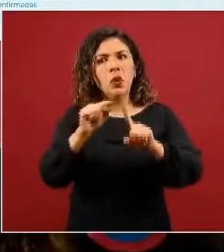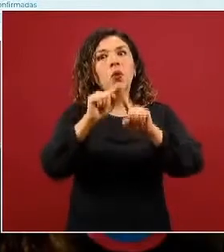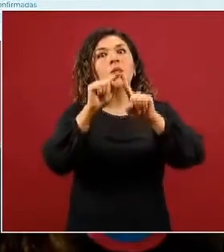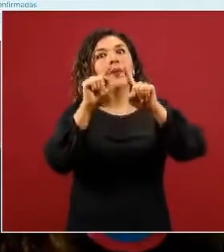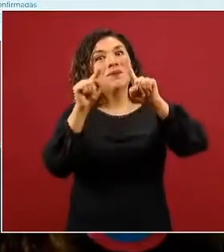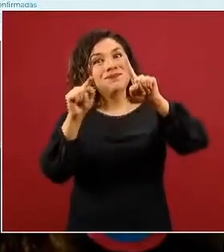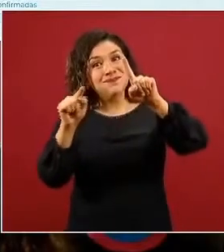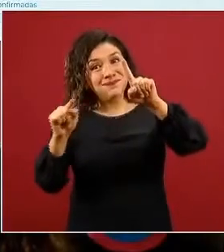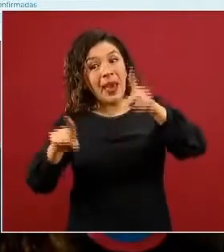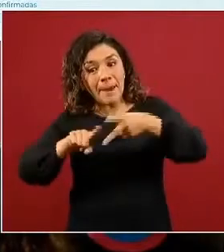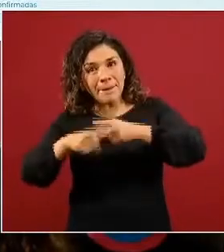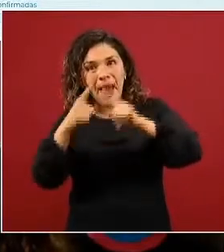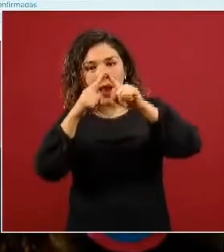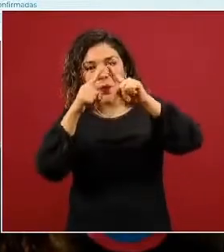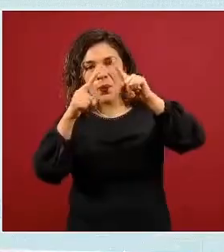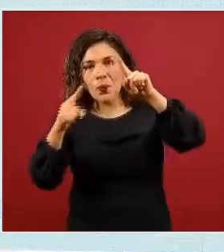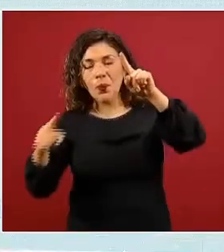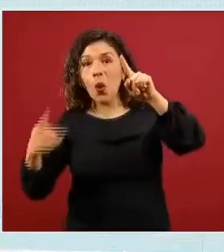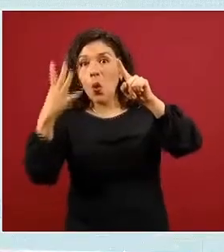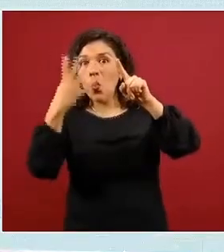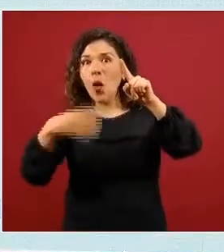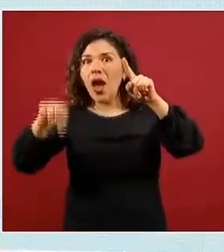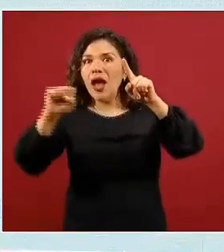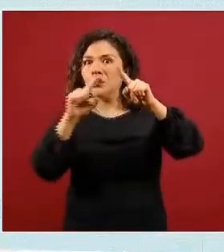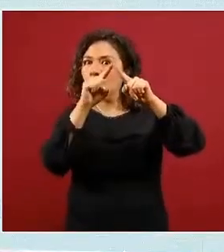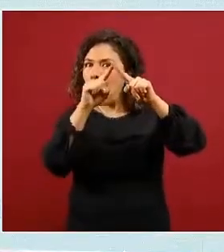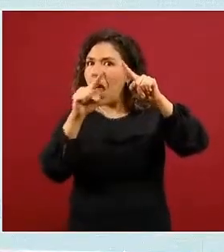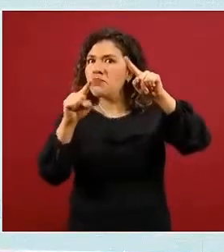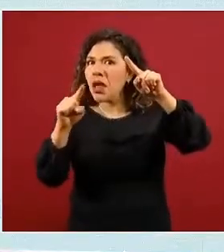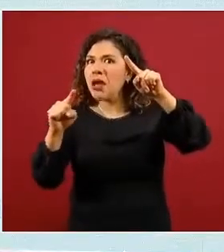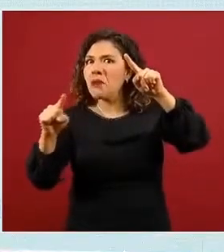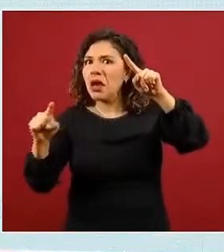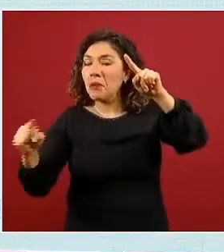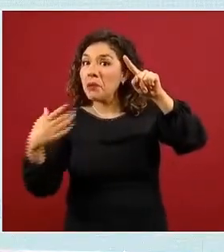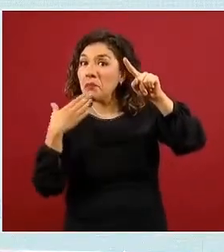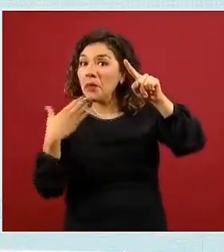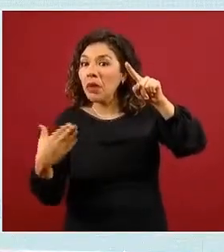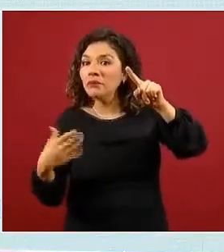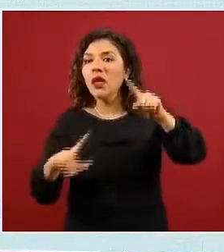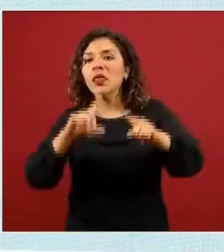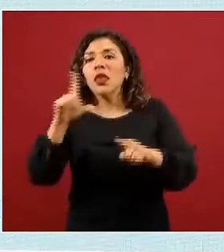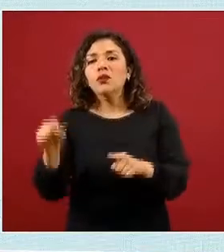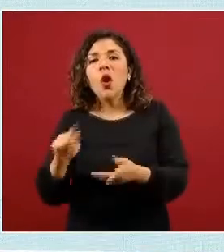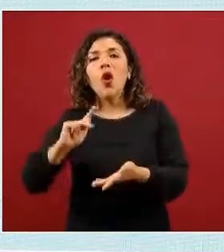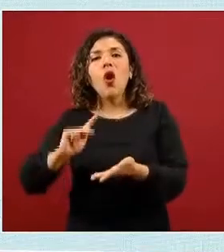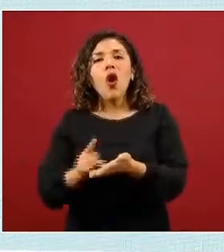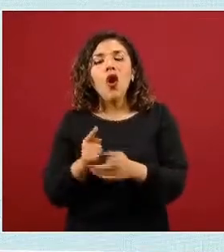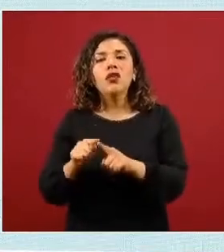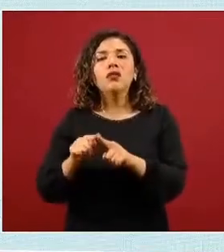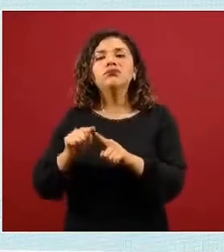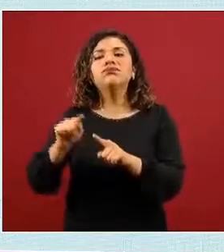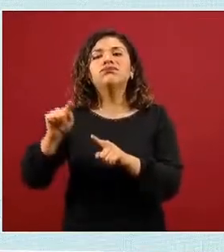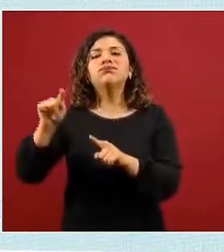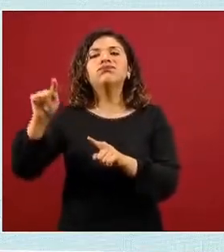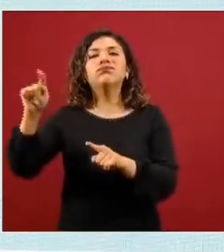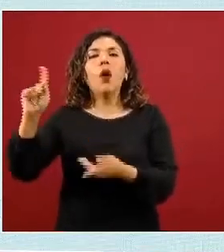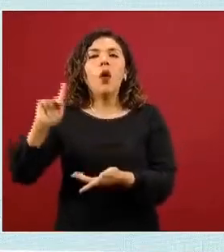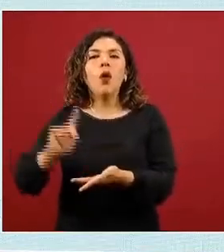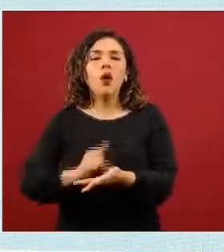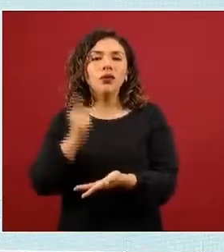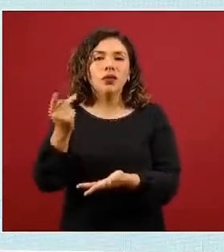un descenso progresivo durante 4 semanas consecutivas y después hemos tenido una zona de